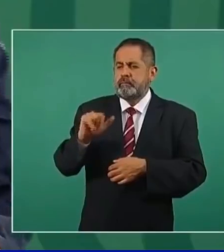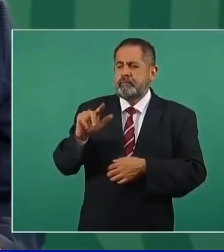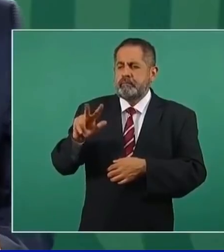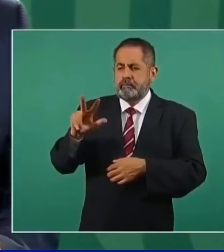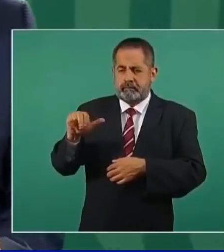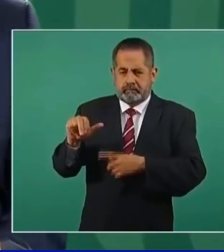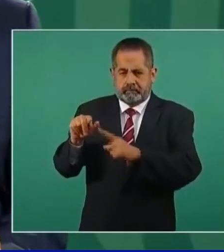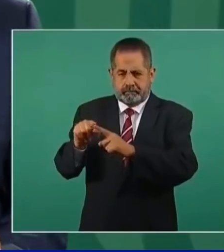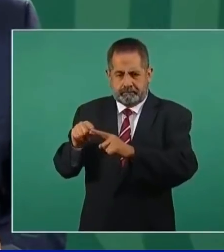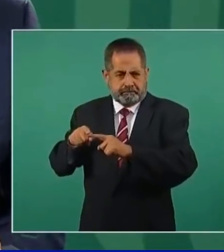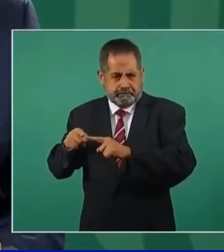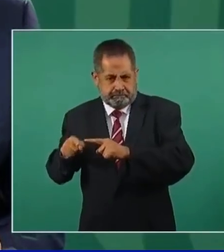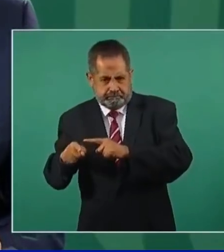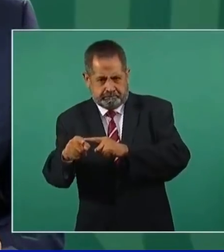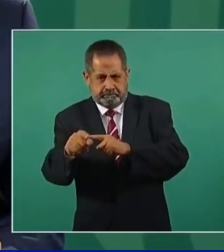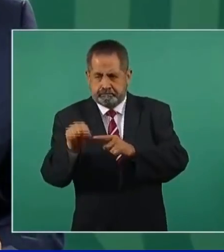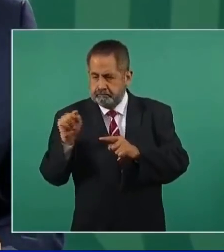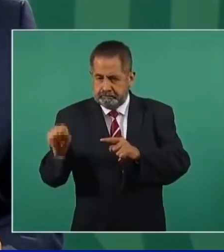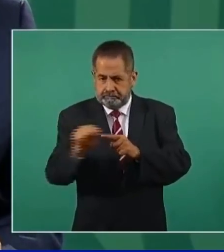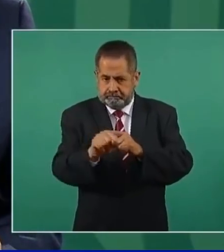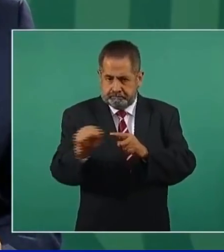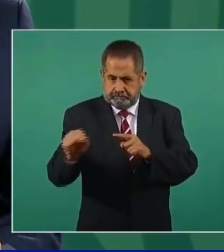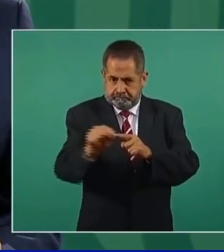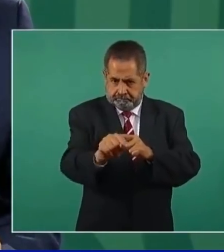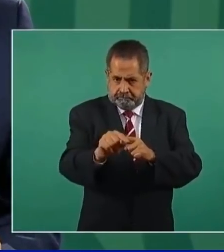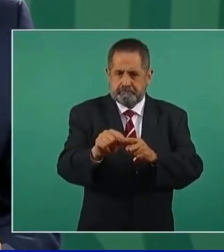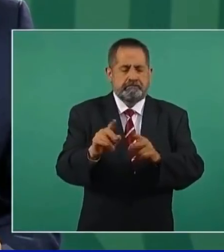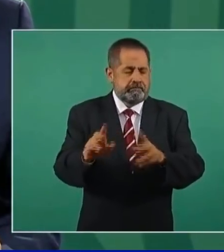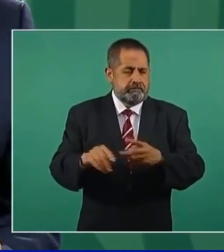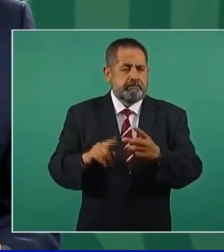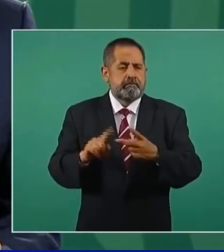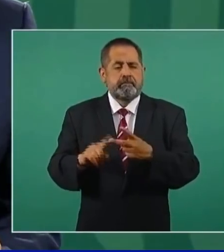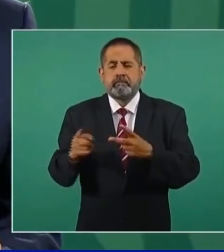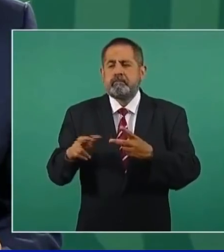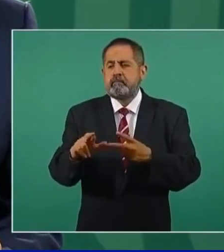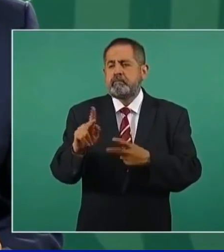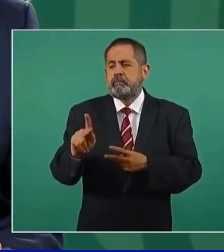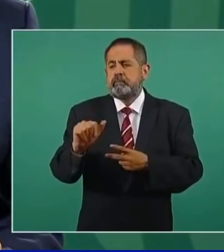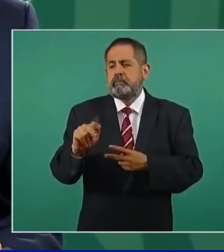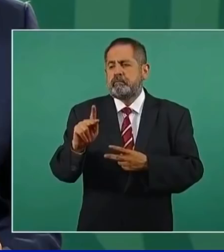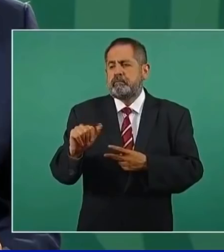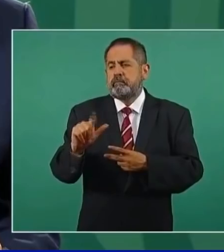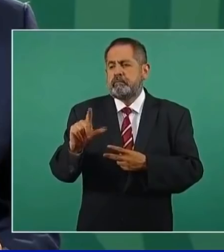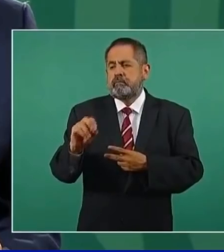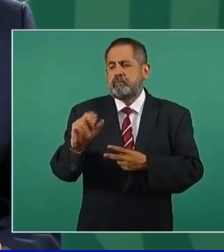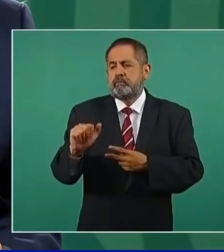también las que tienen que ver con el Papaloapan,